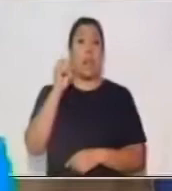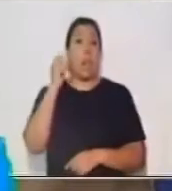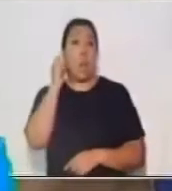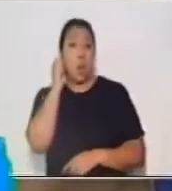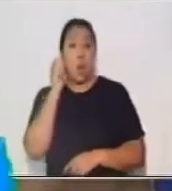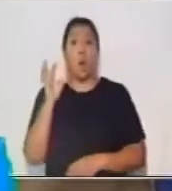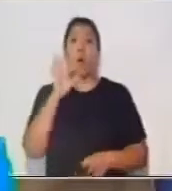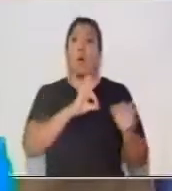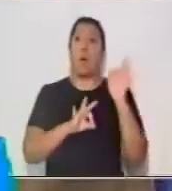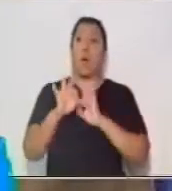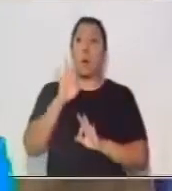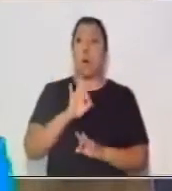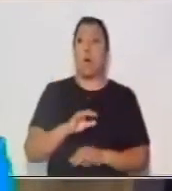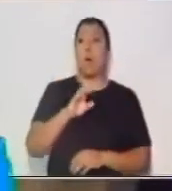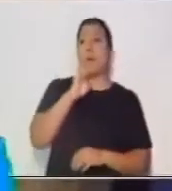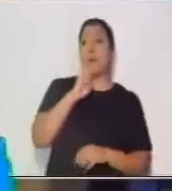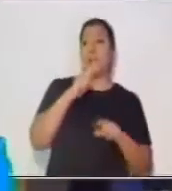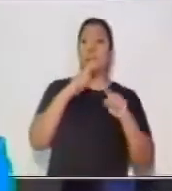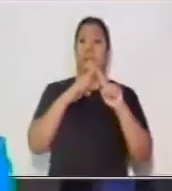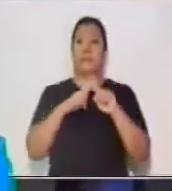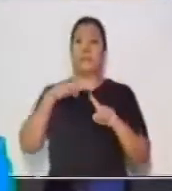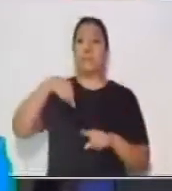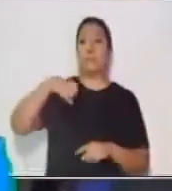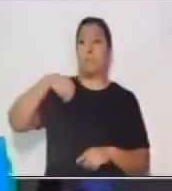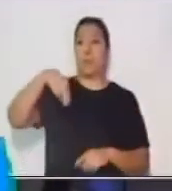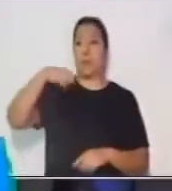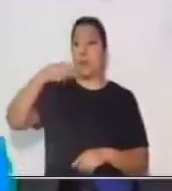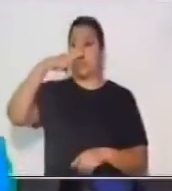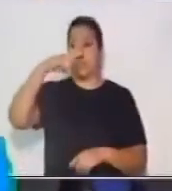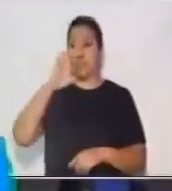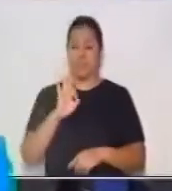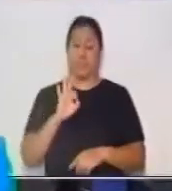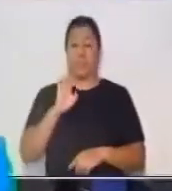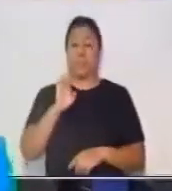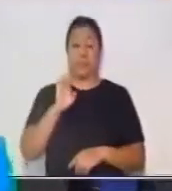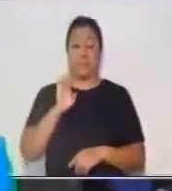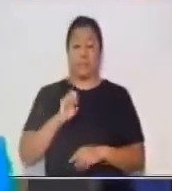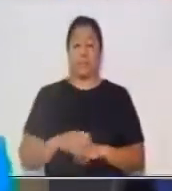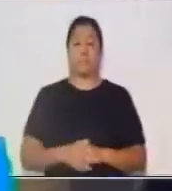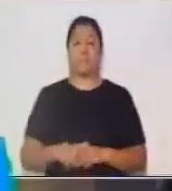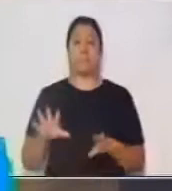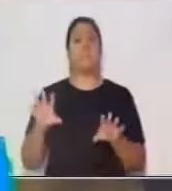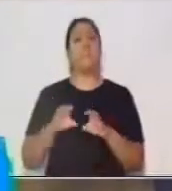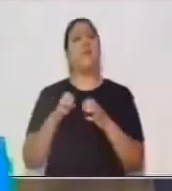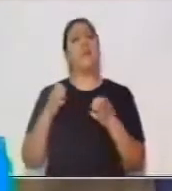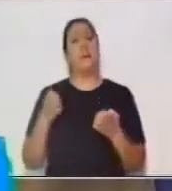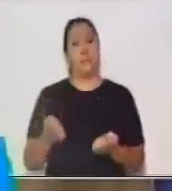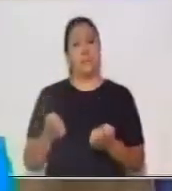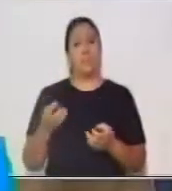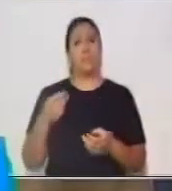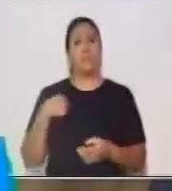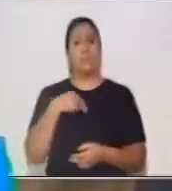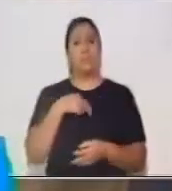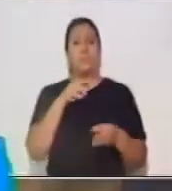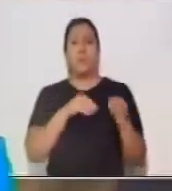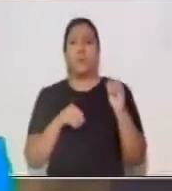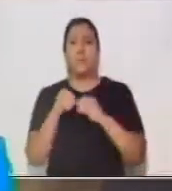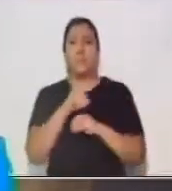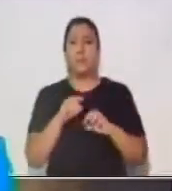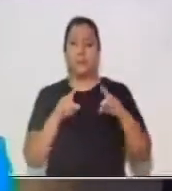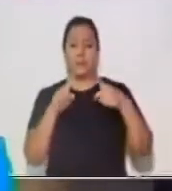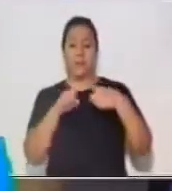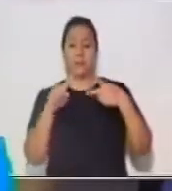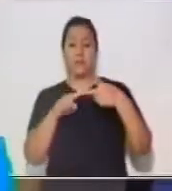Este domingo en Cine Cantinflas. Pues el doctor dice que hay que casarla, hay que casarla. Cantinflas se verá en apuros cuando el